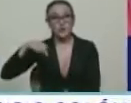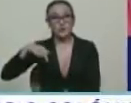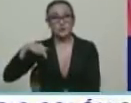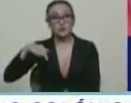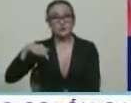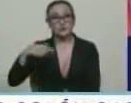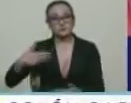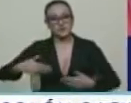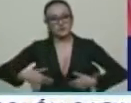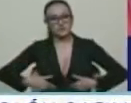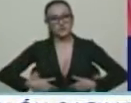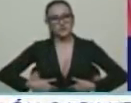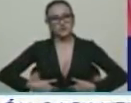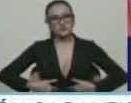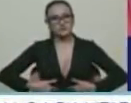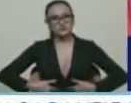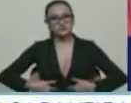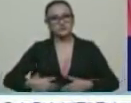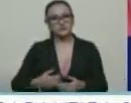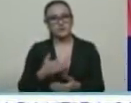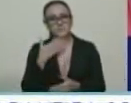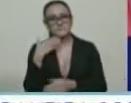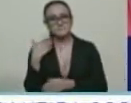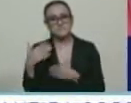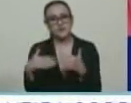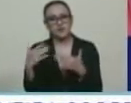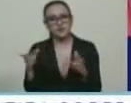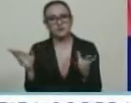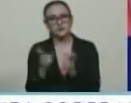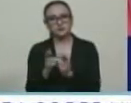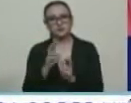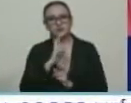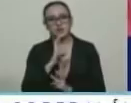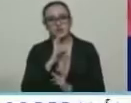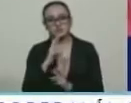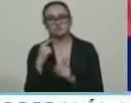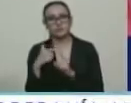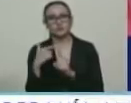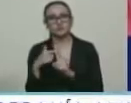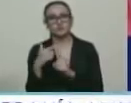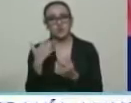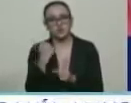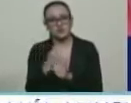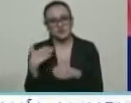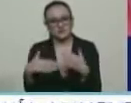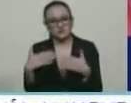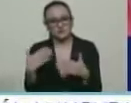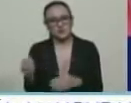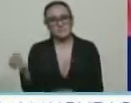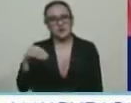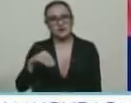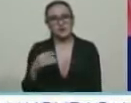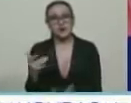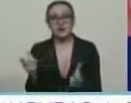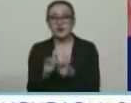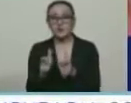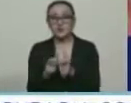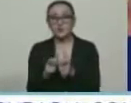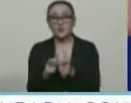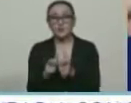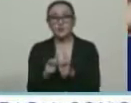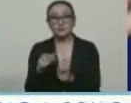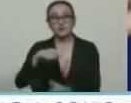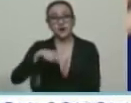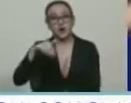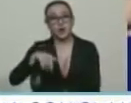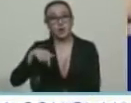nuestros esfuerzos van a dar mejores, concretos resultados. Para eso vamos a trabajar aún más. Esta reunión nuestra